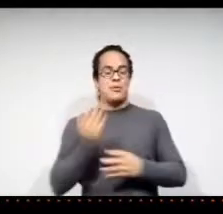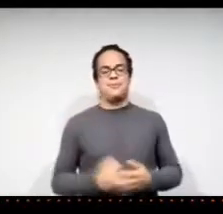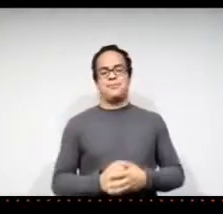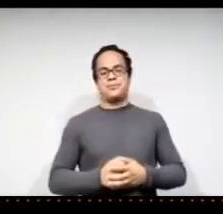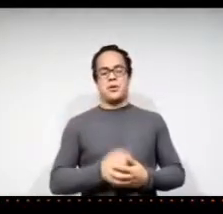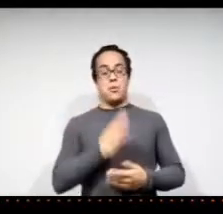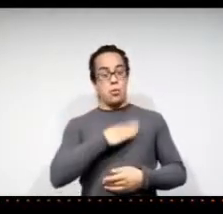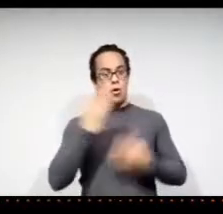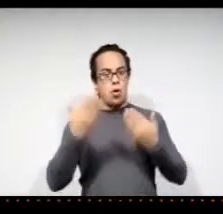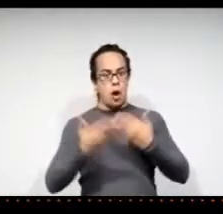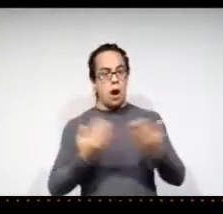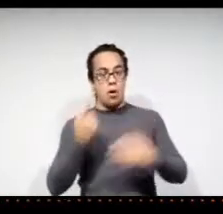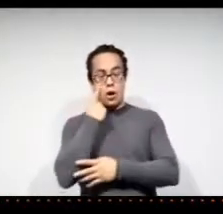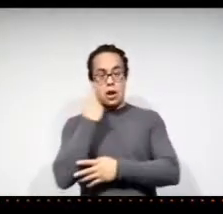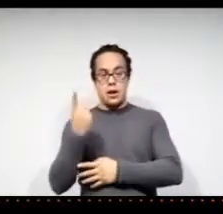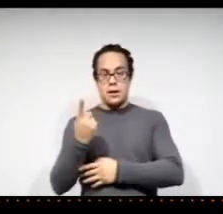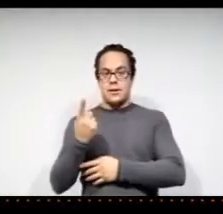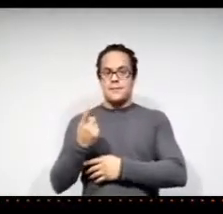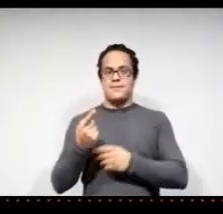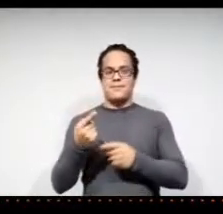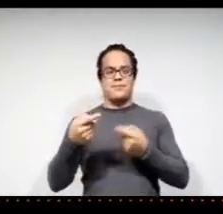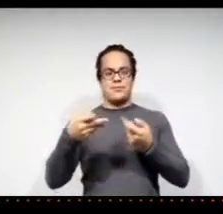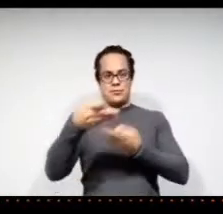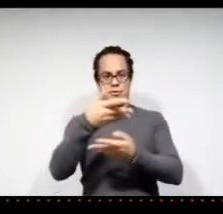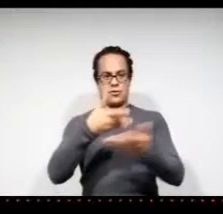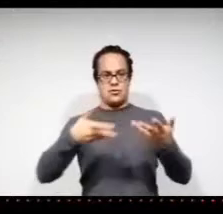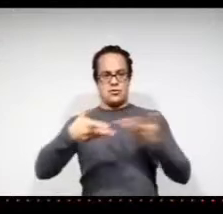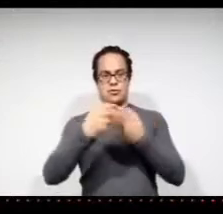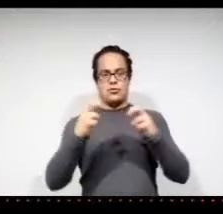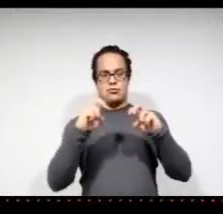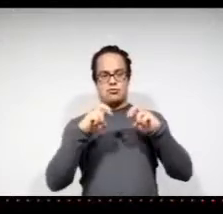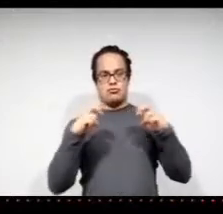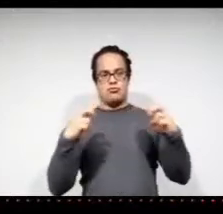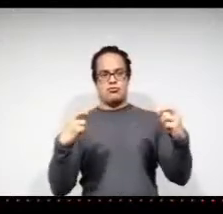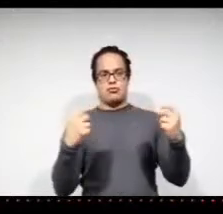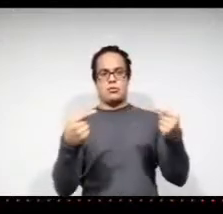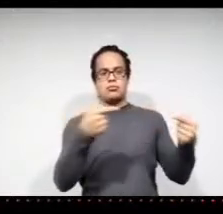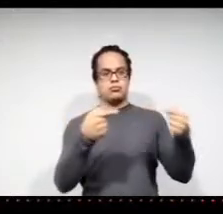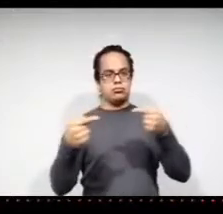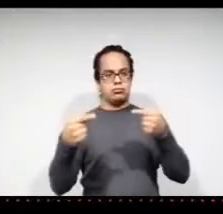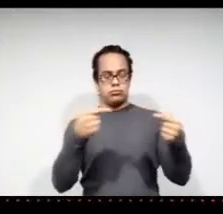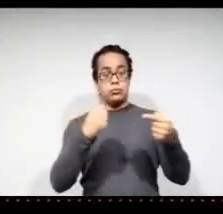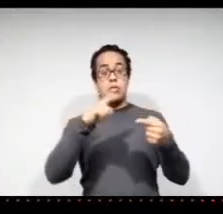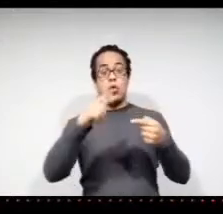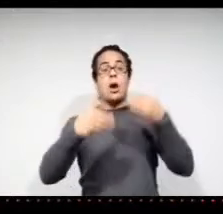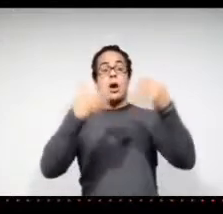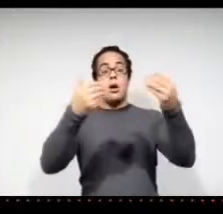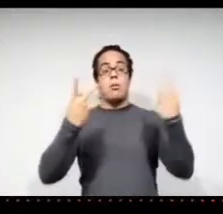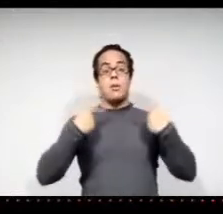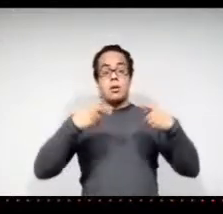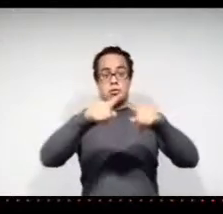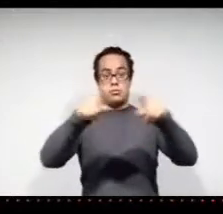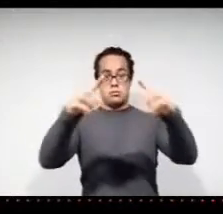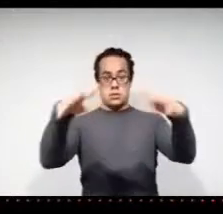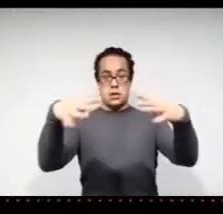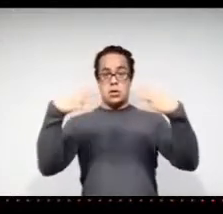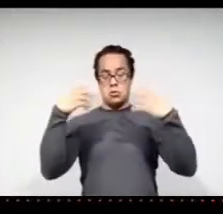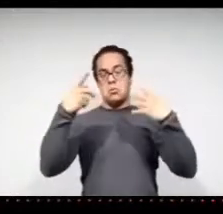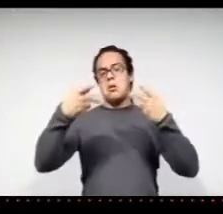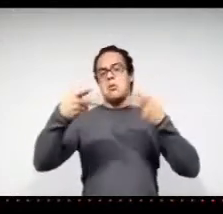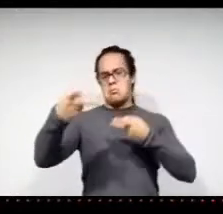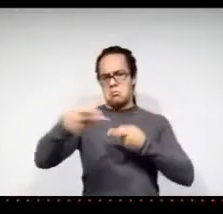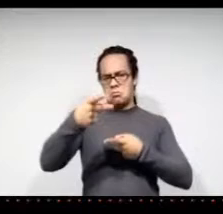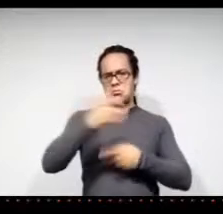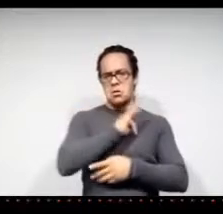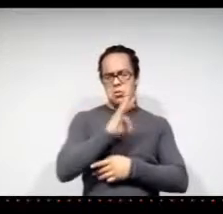interacción primero entre ustedes y luego con el público. Entonces, los invitaría a cada uno de ustedes a hacer una pregunta